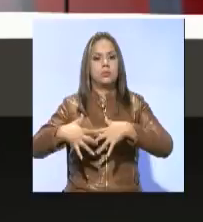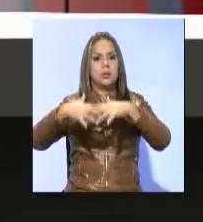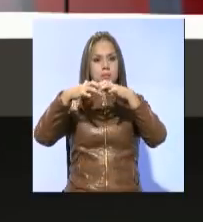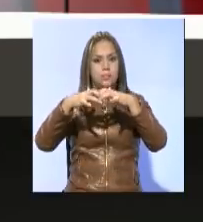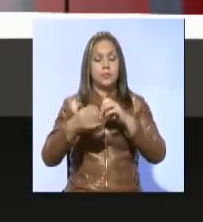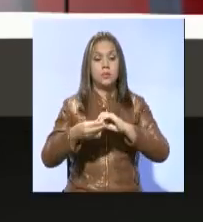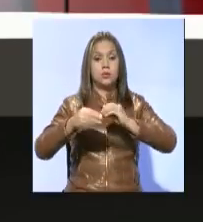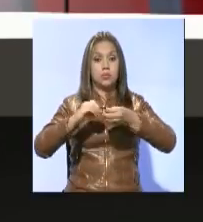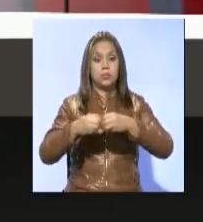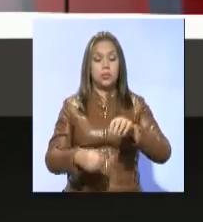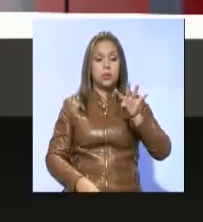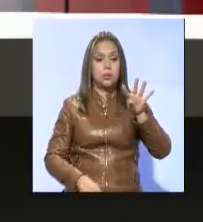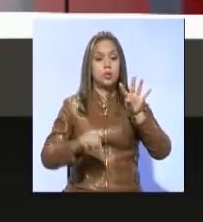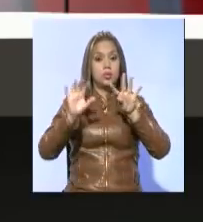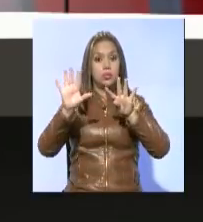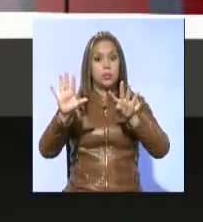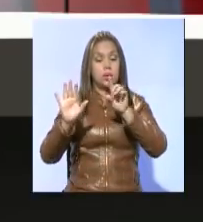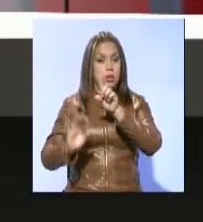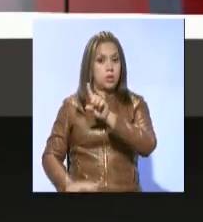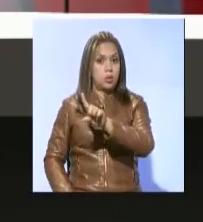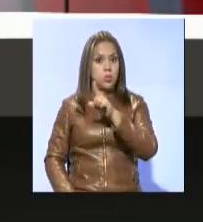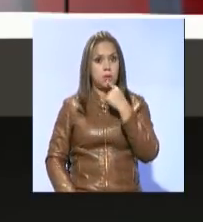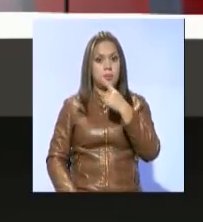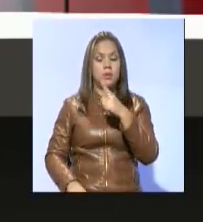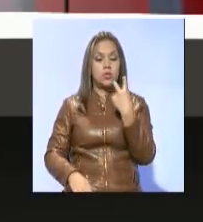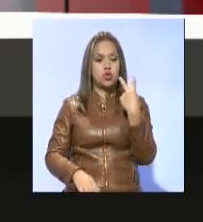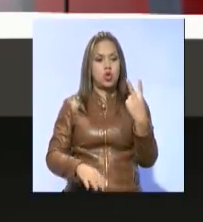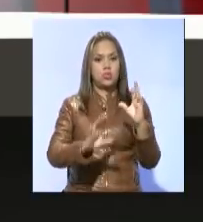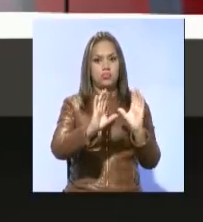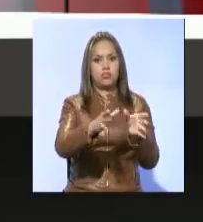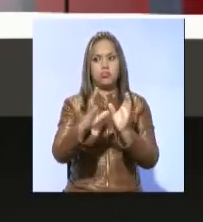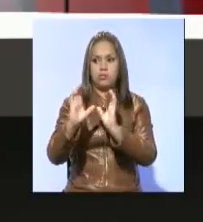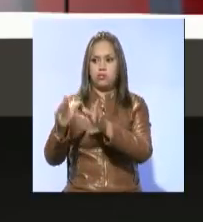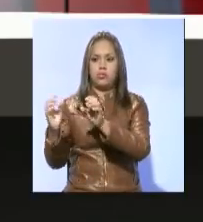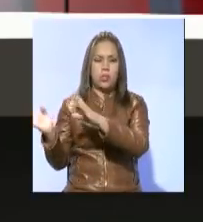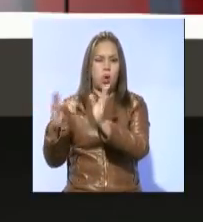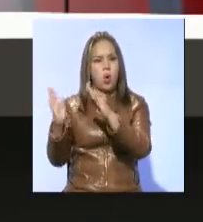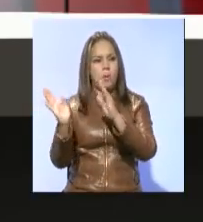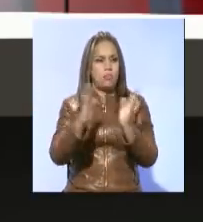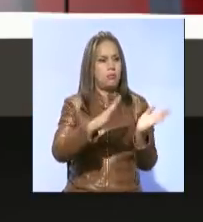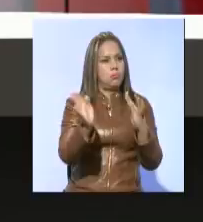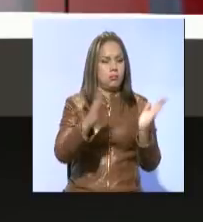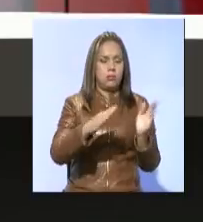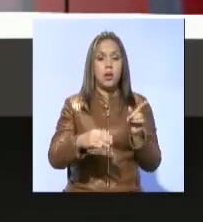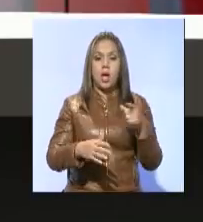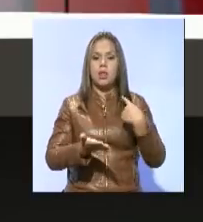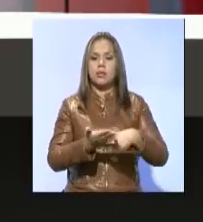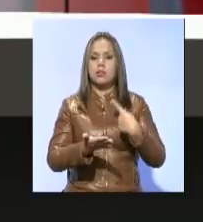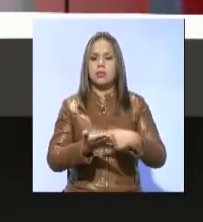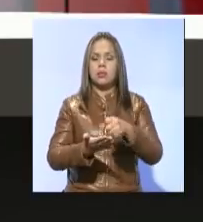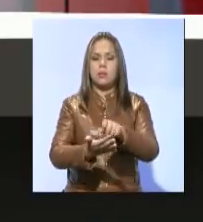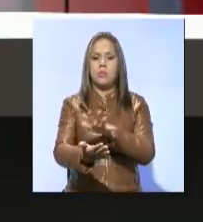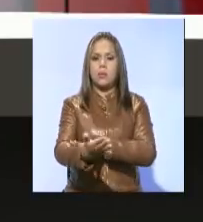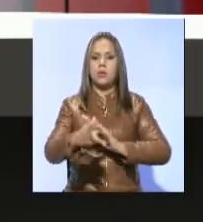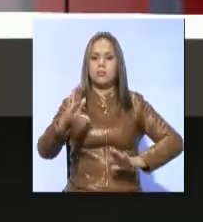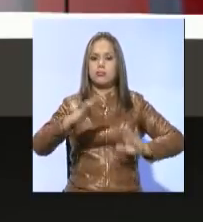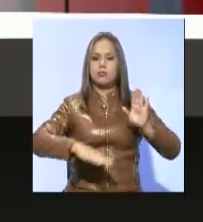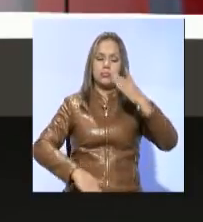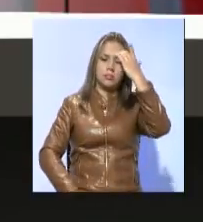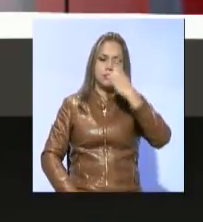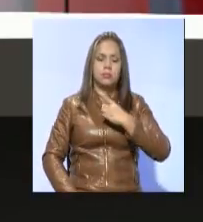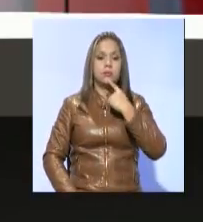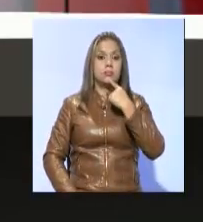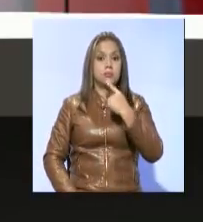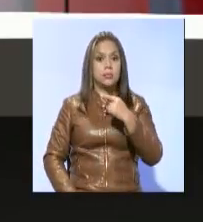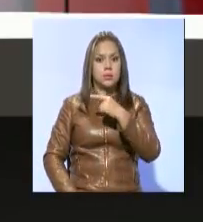número 491 se conformarán 2 comisiones ocasionales y tendrá lugar el debate de un proyecto de resolución que